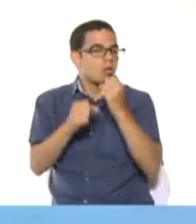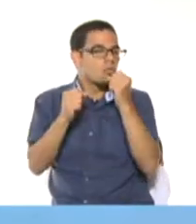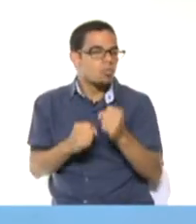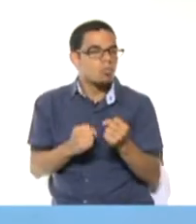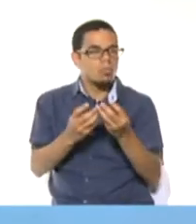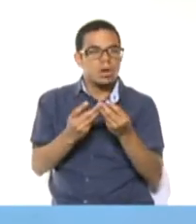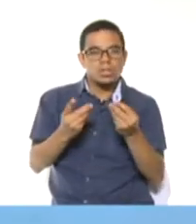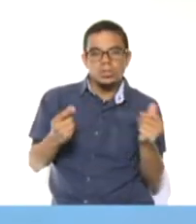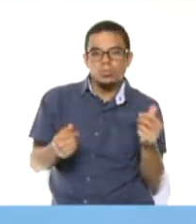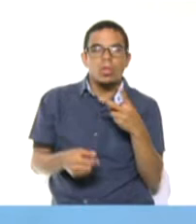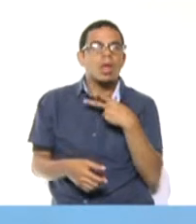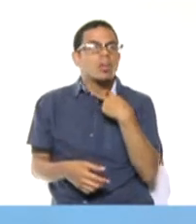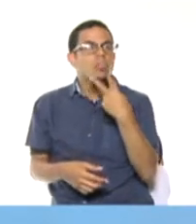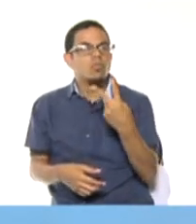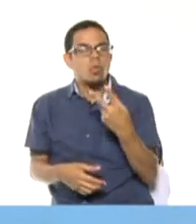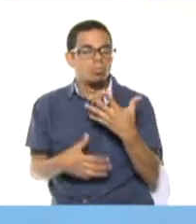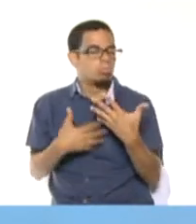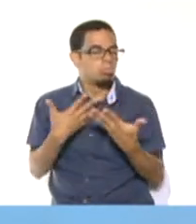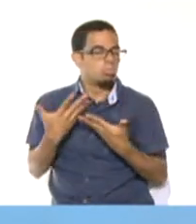ah.